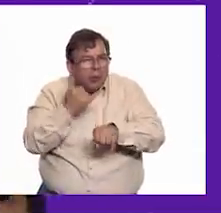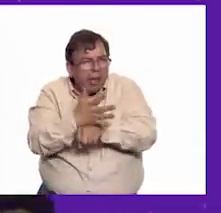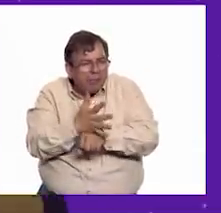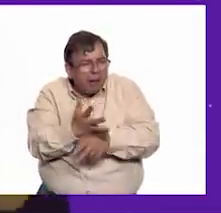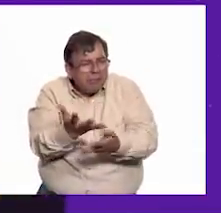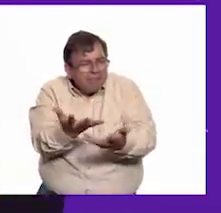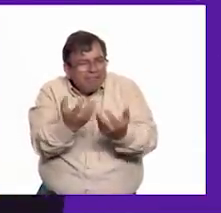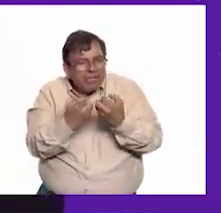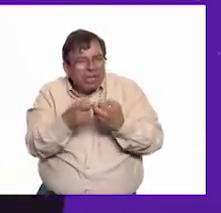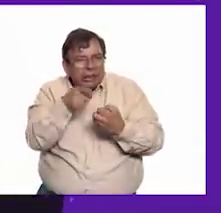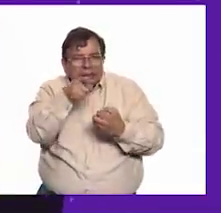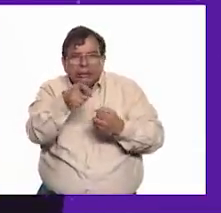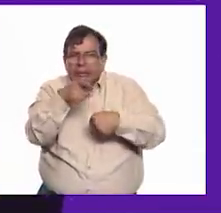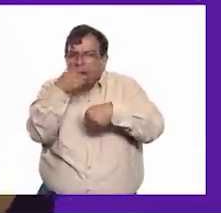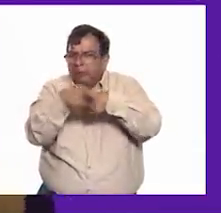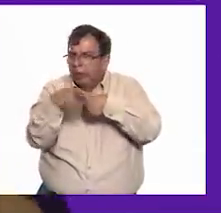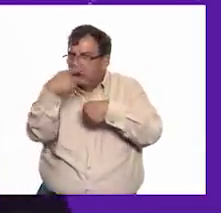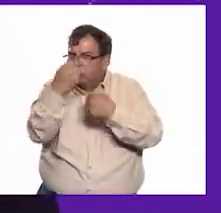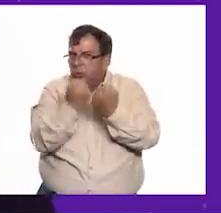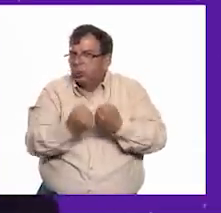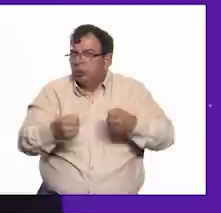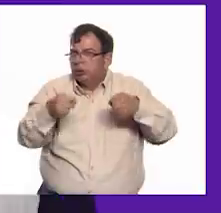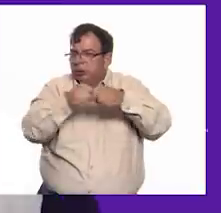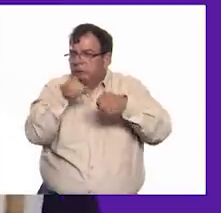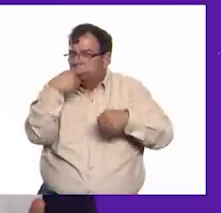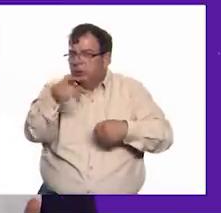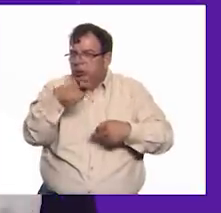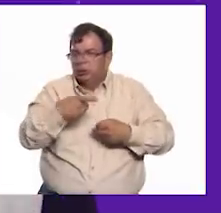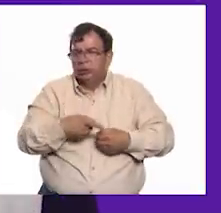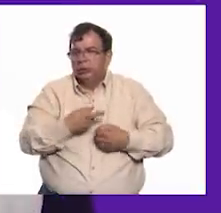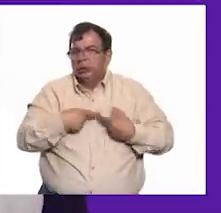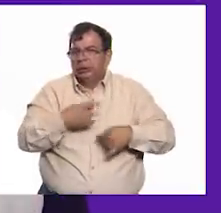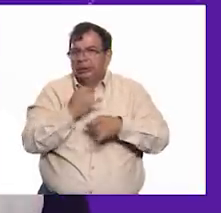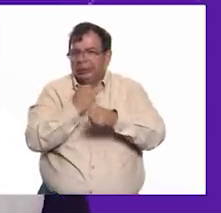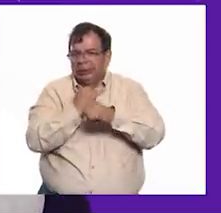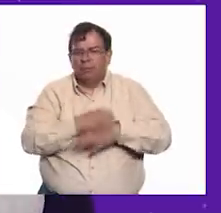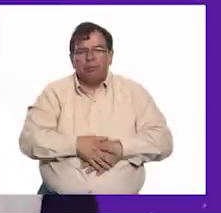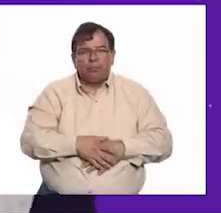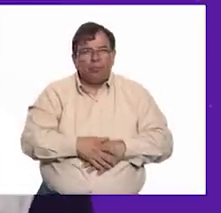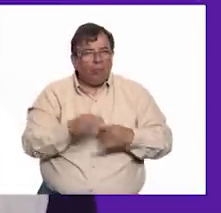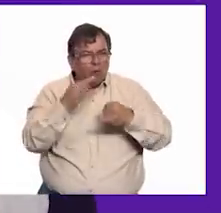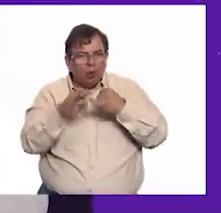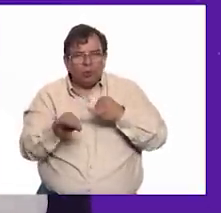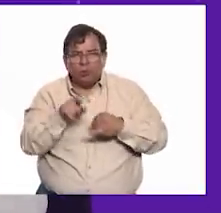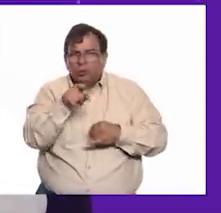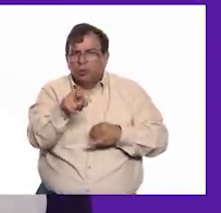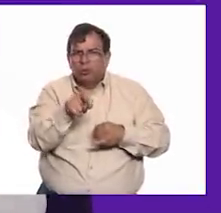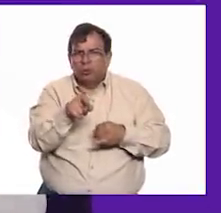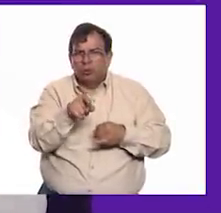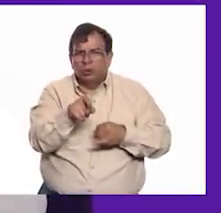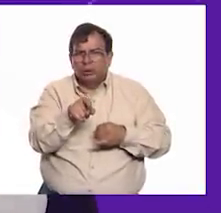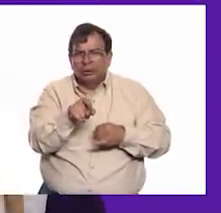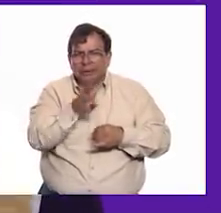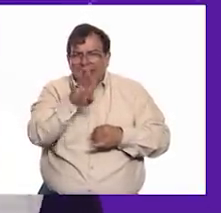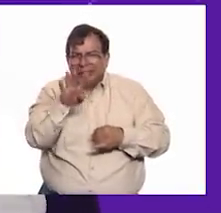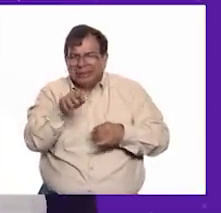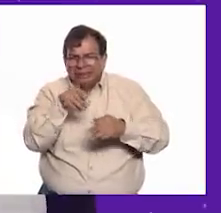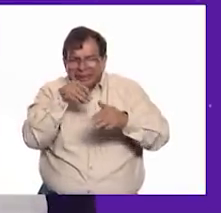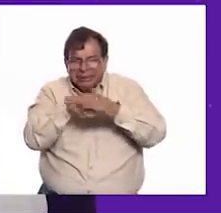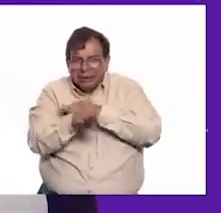cuales pueden poner en riesgo la seguridad de tu yo digital. Por último, es muy importante que nunca ingreses a sitios de